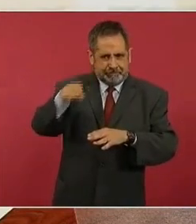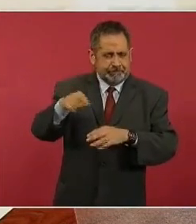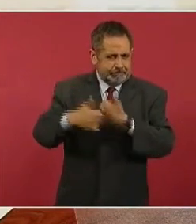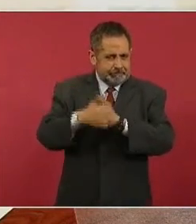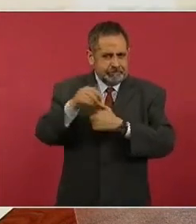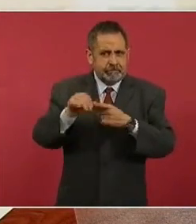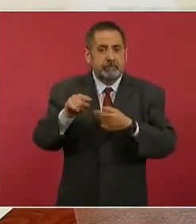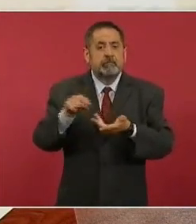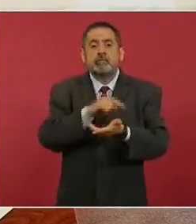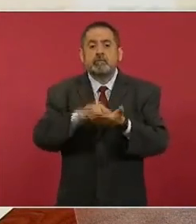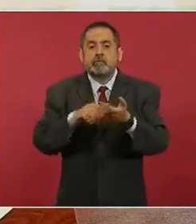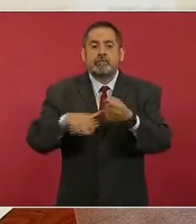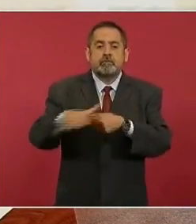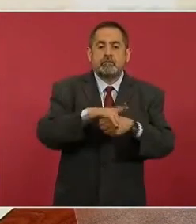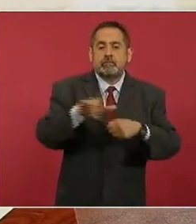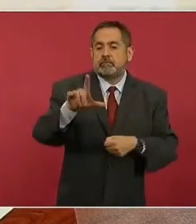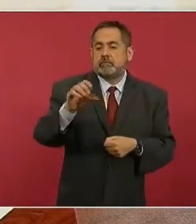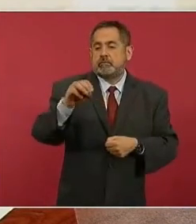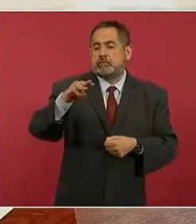en Las Lomas,